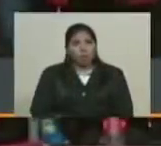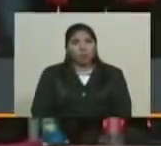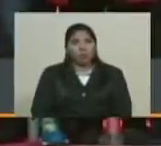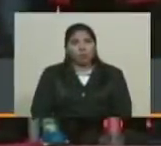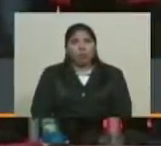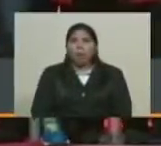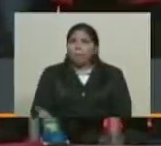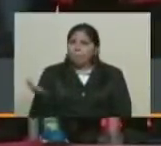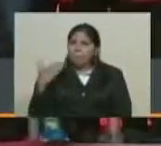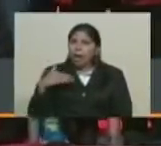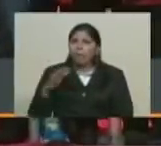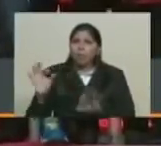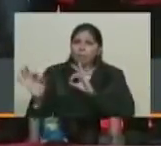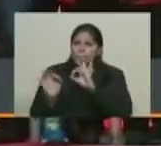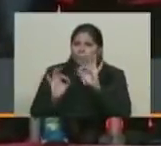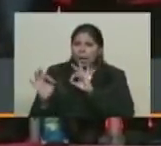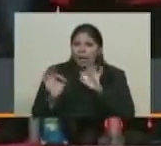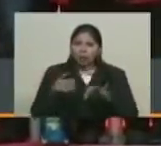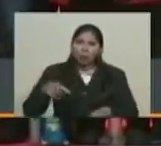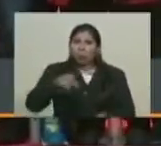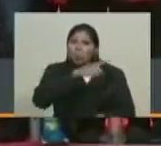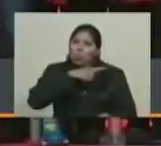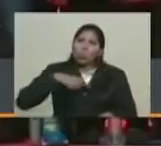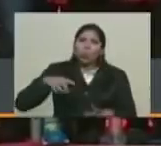Vamos a prepararnos